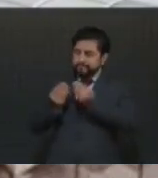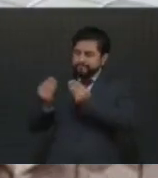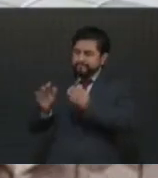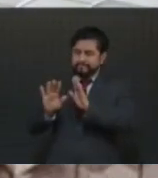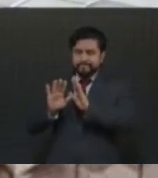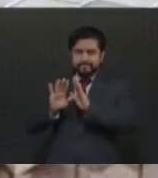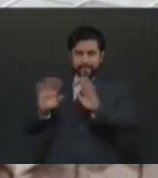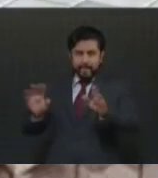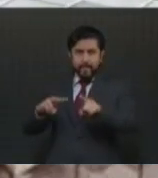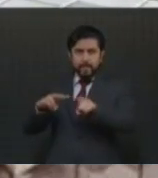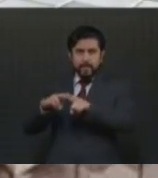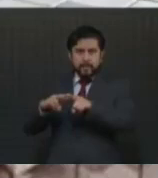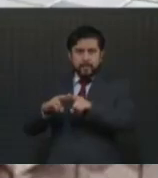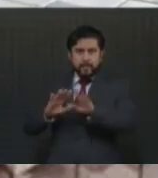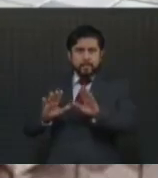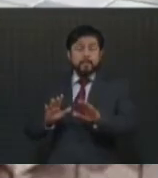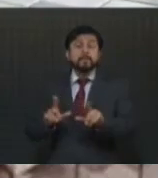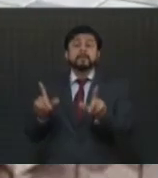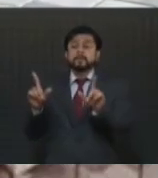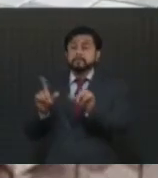también.